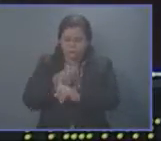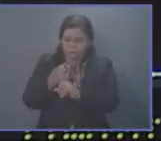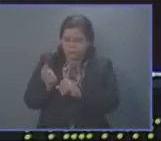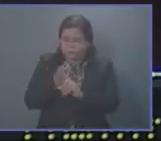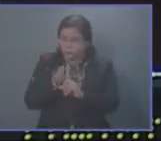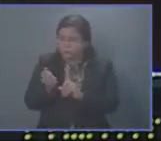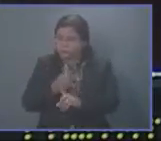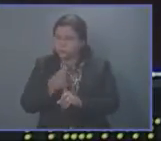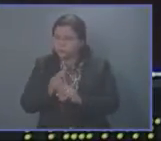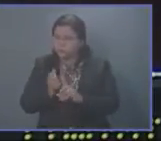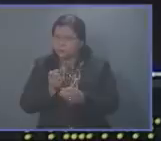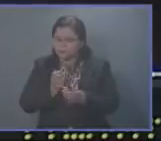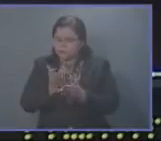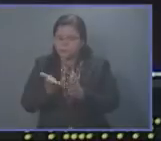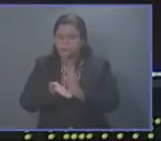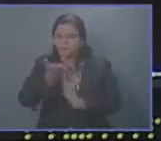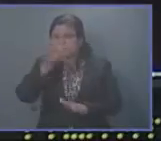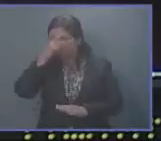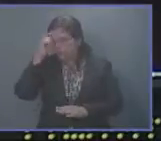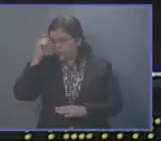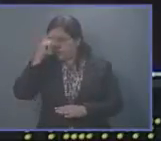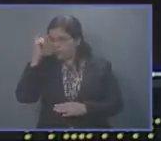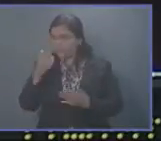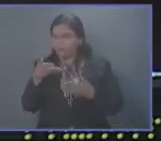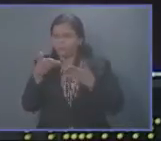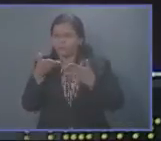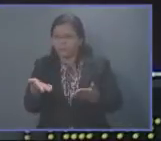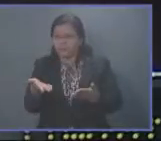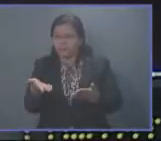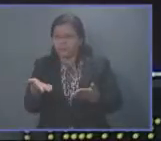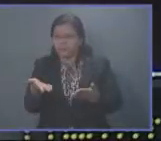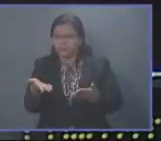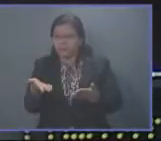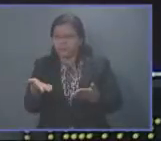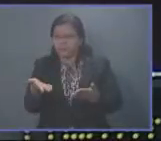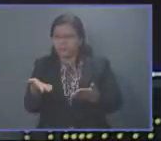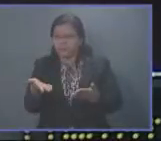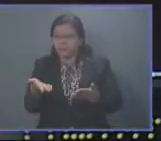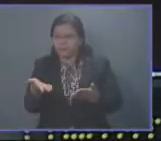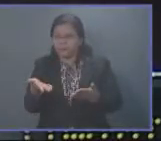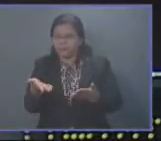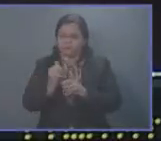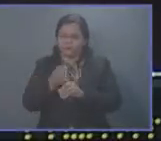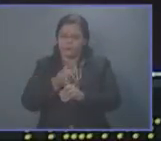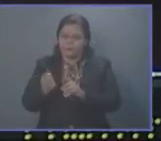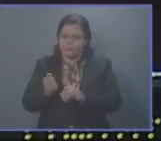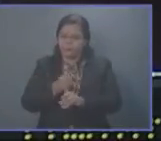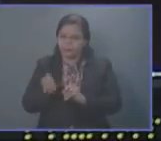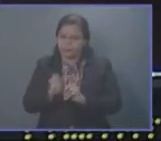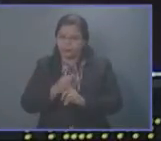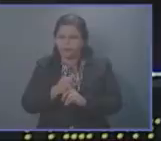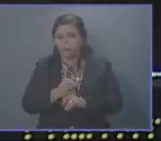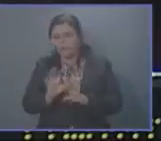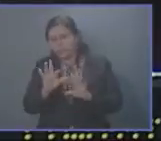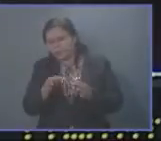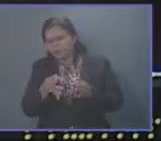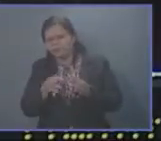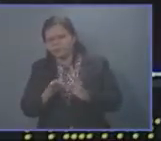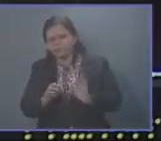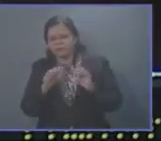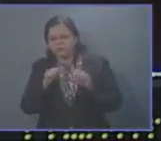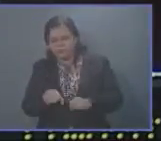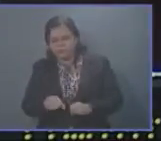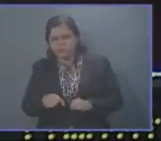empoderamiento. La generación de empleo contribuye de buena medida a la prevención de la violencia y es una forma también de